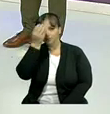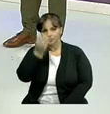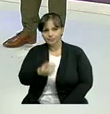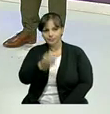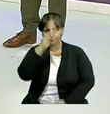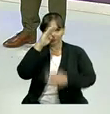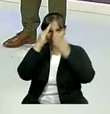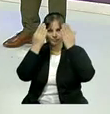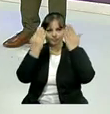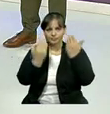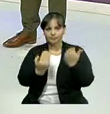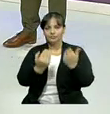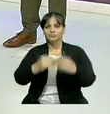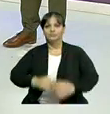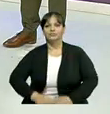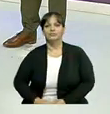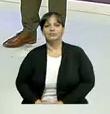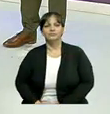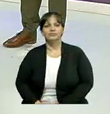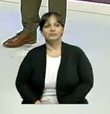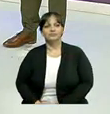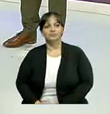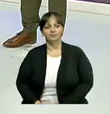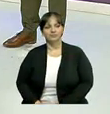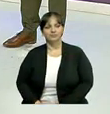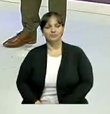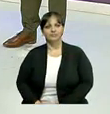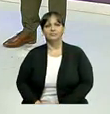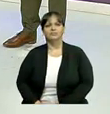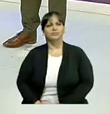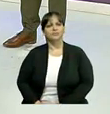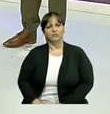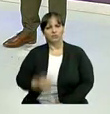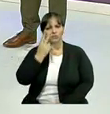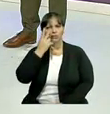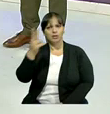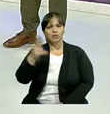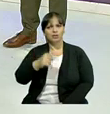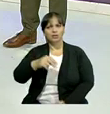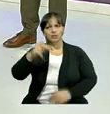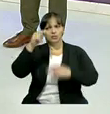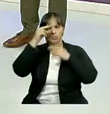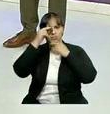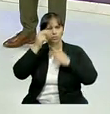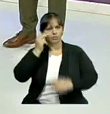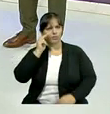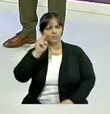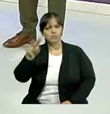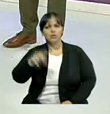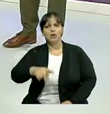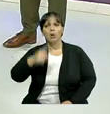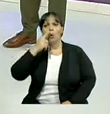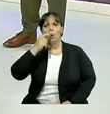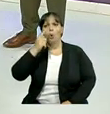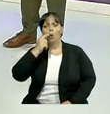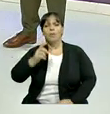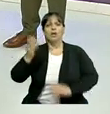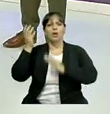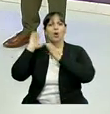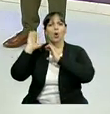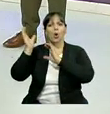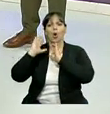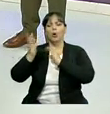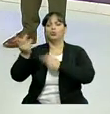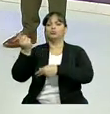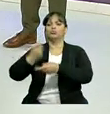decir comisión en el que usted que ustedes harían